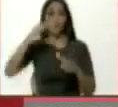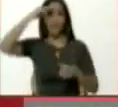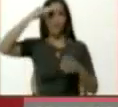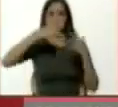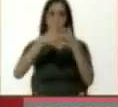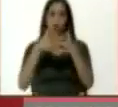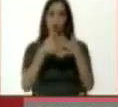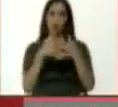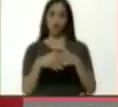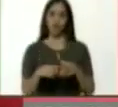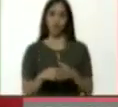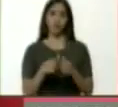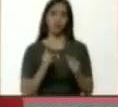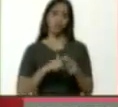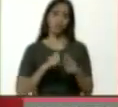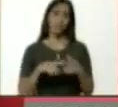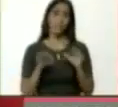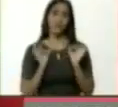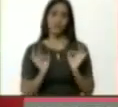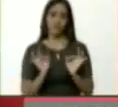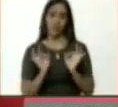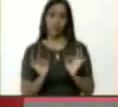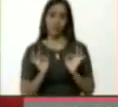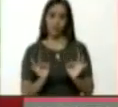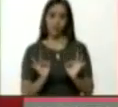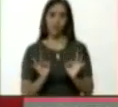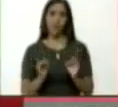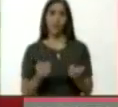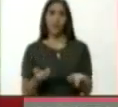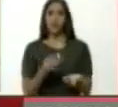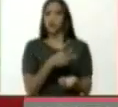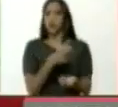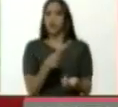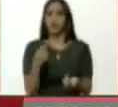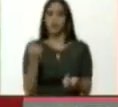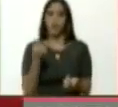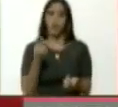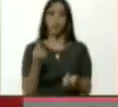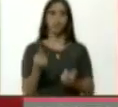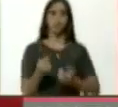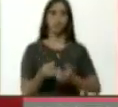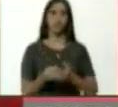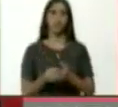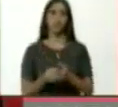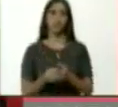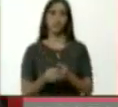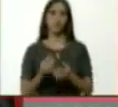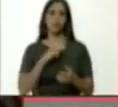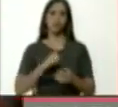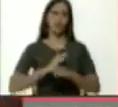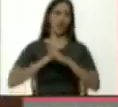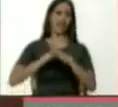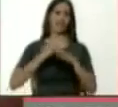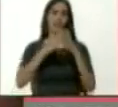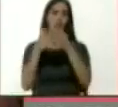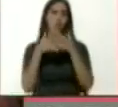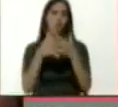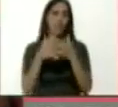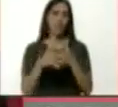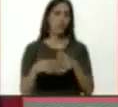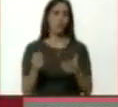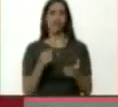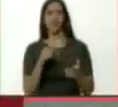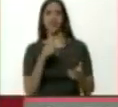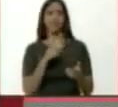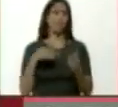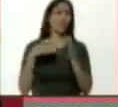Unidos. O sea, precisamente... No se trata de que somos anti-Estados Unidos, porque Estados Unidos no debe estar, estamos en contra